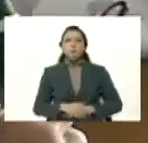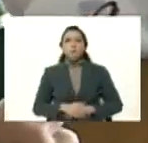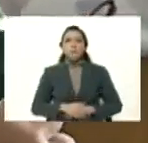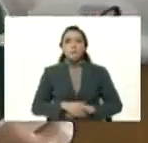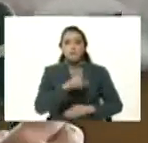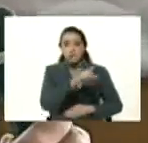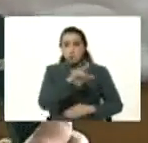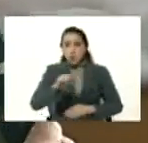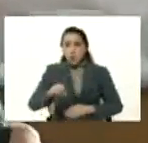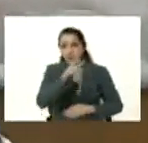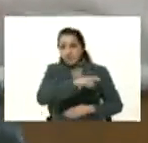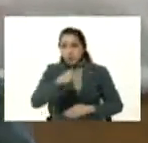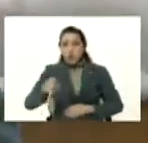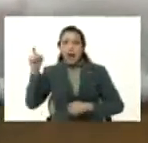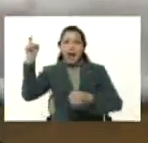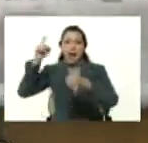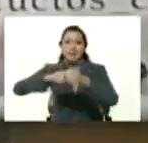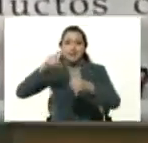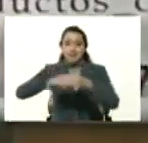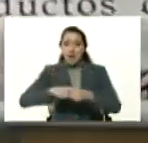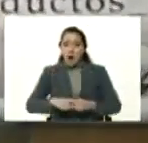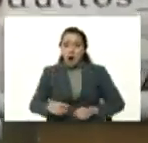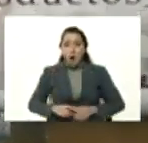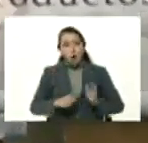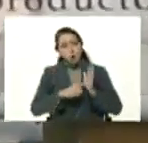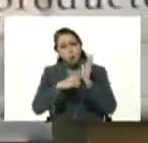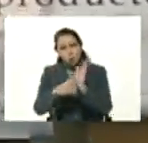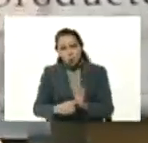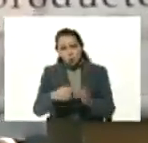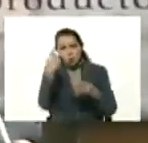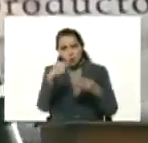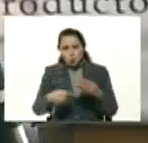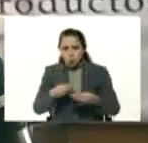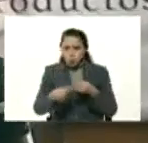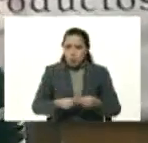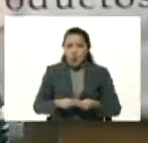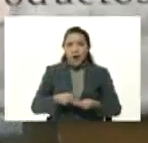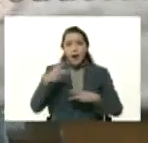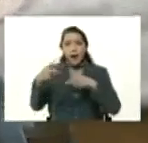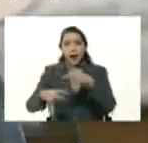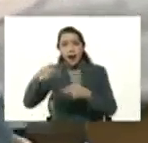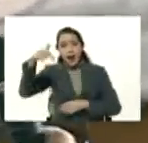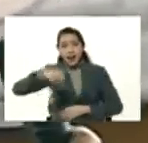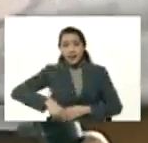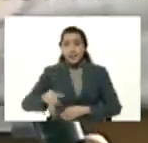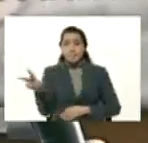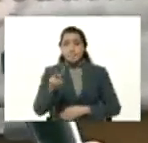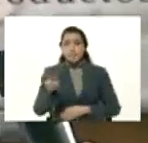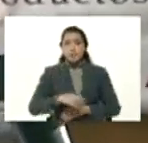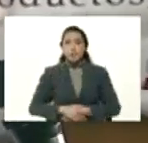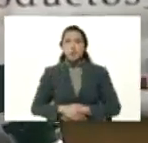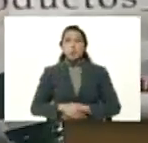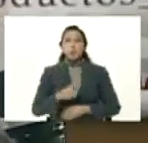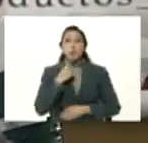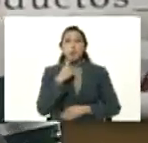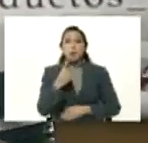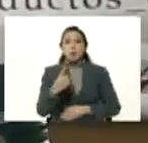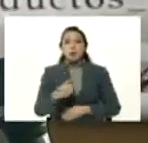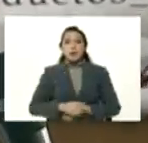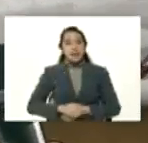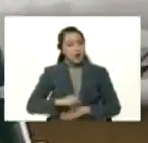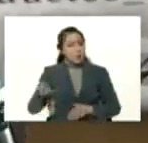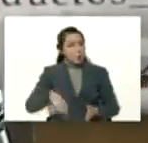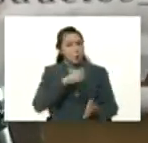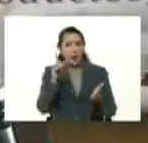120 afiliados, ¿verdad? Y esta es una muestra de todos los productos que se fabrican en Venezuela. Esto le puedo decir que es material